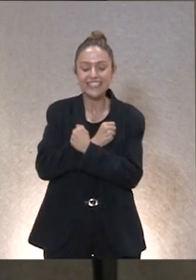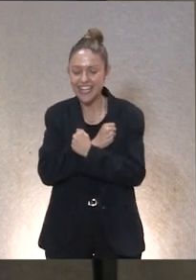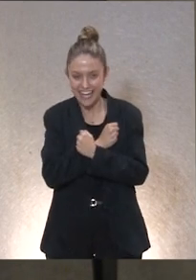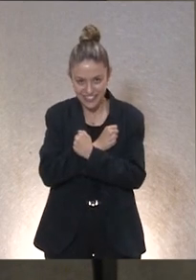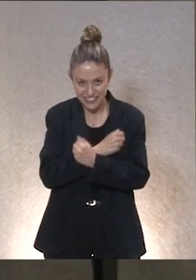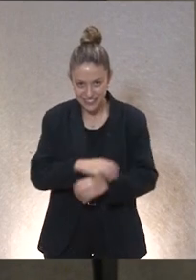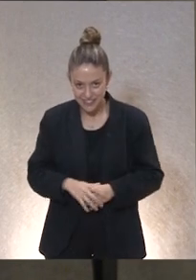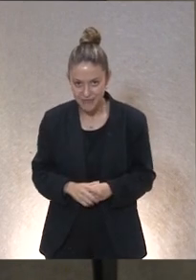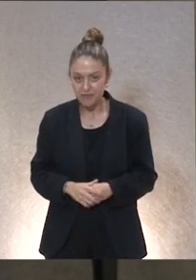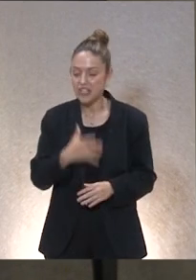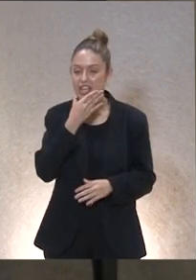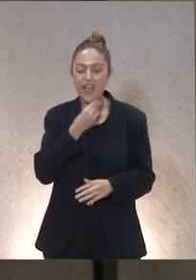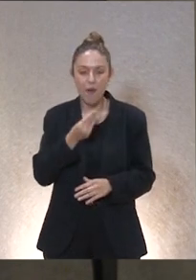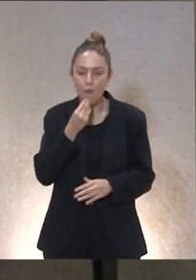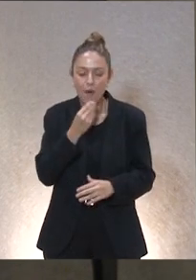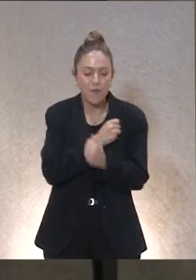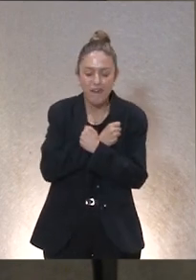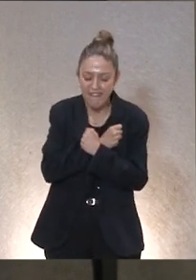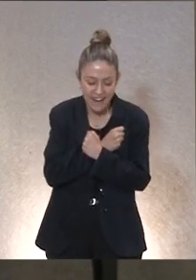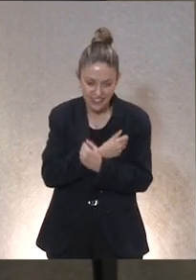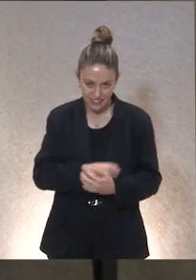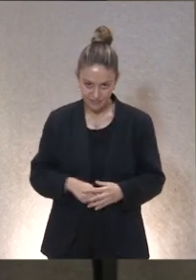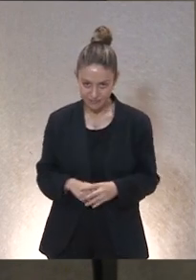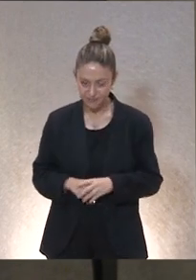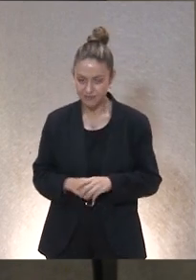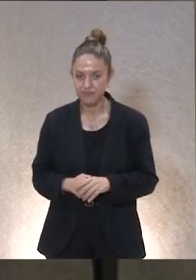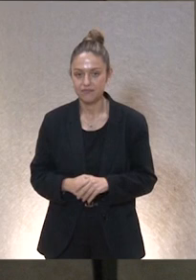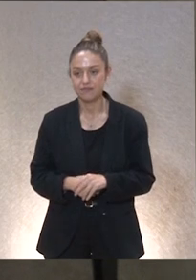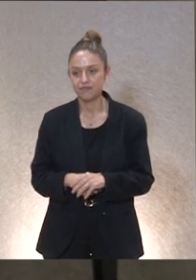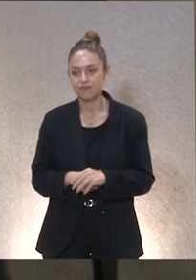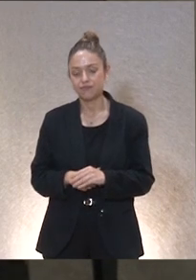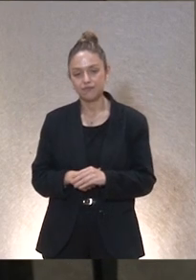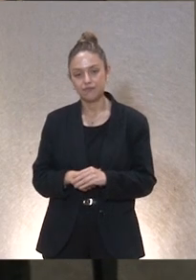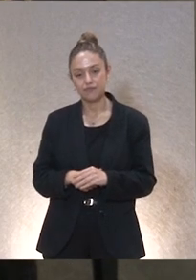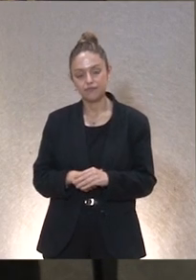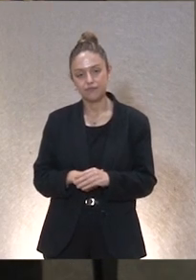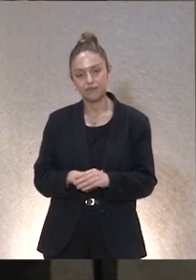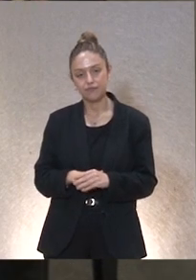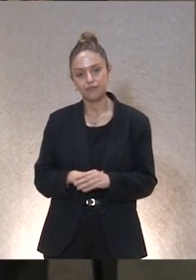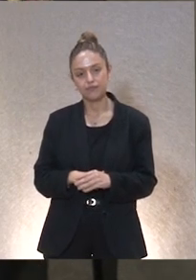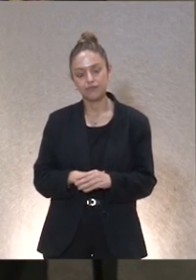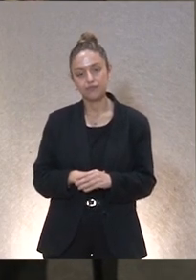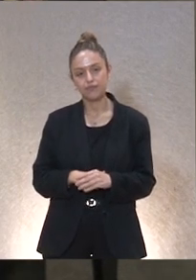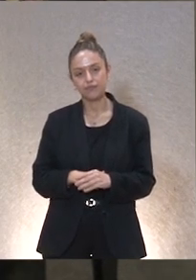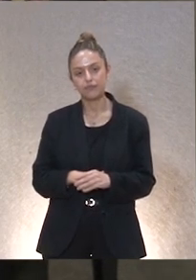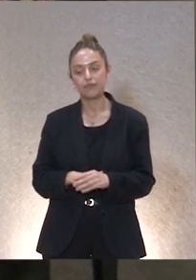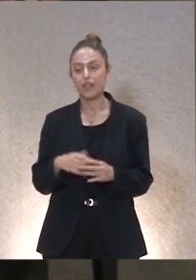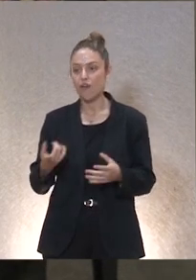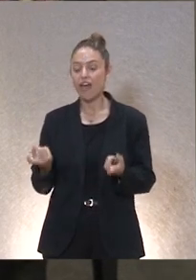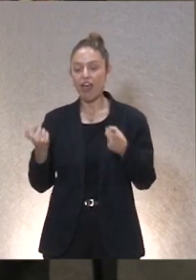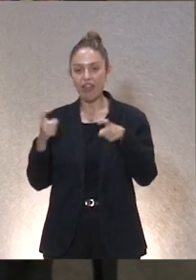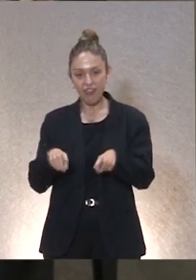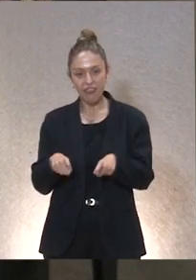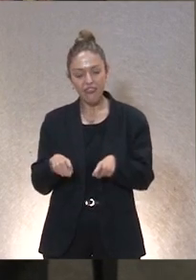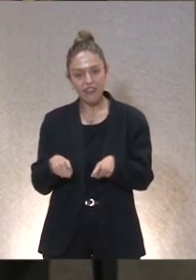quedando a mí qué guapo y he quer ese Bueno pues vamos a continuar porque tenemos otra cita